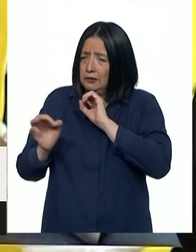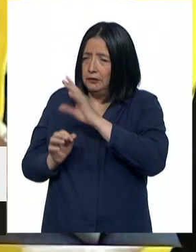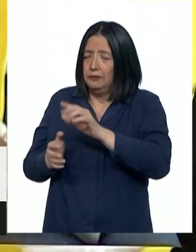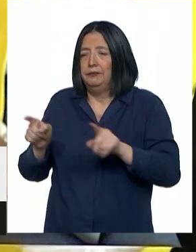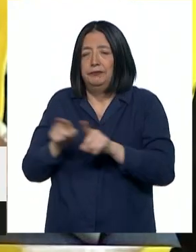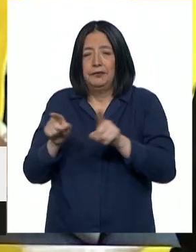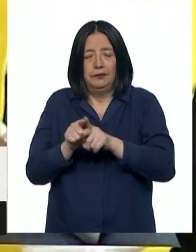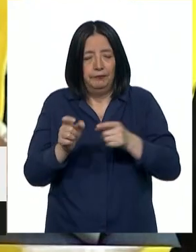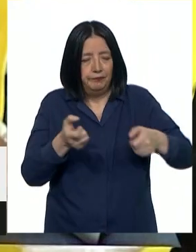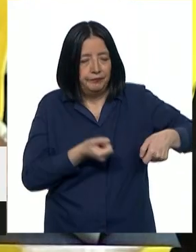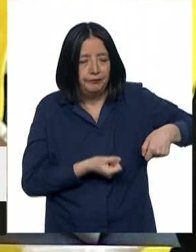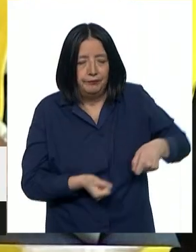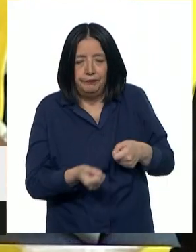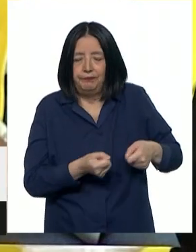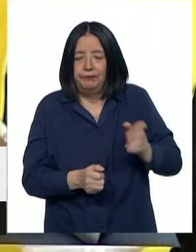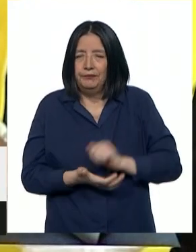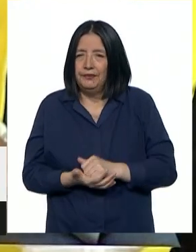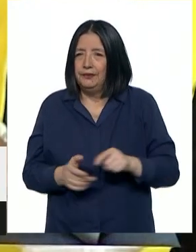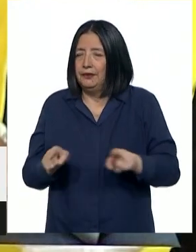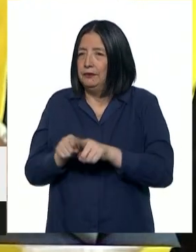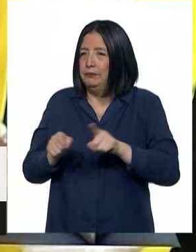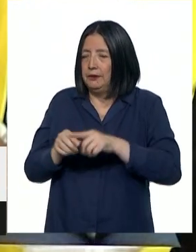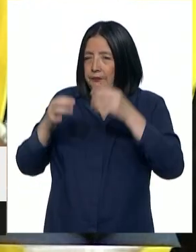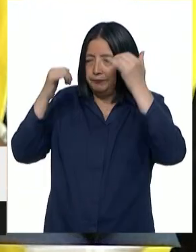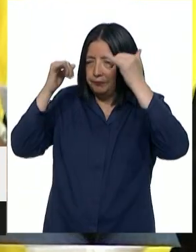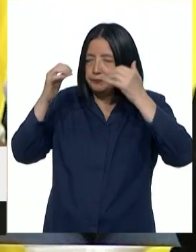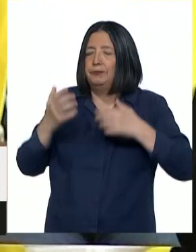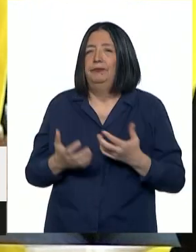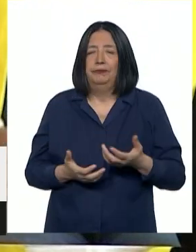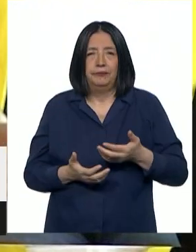también en la agricultura y en la ganadería.